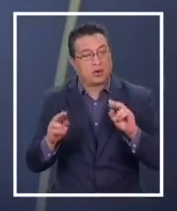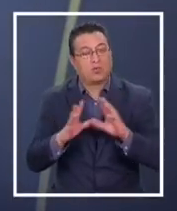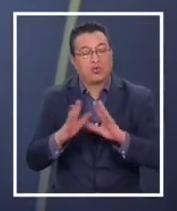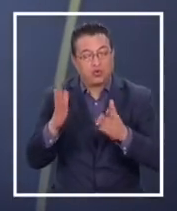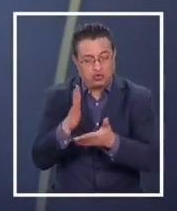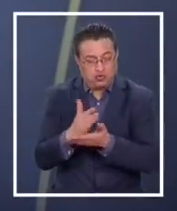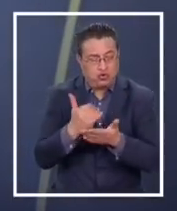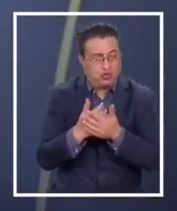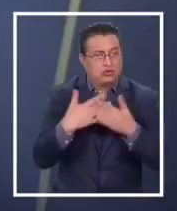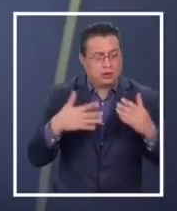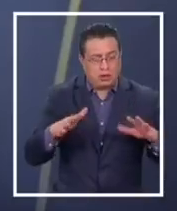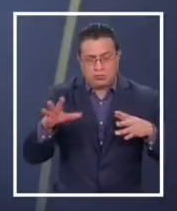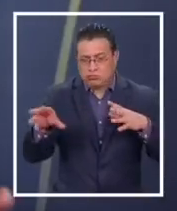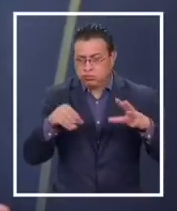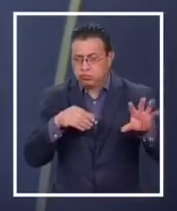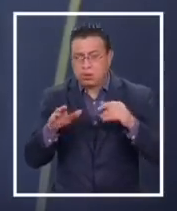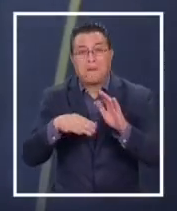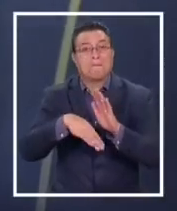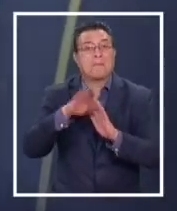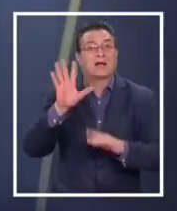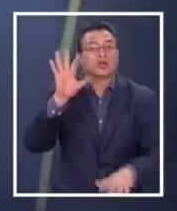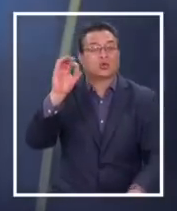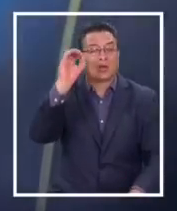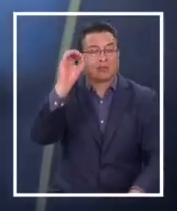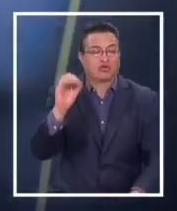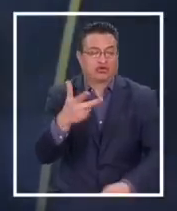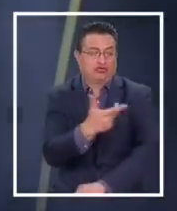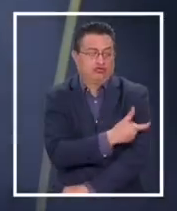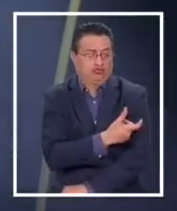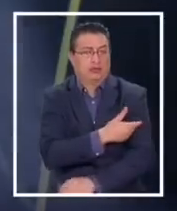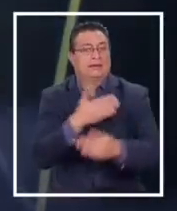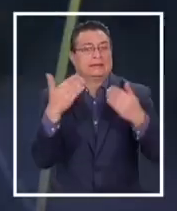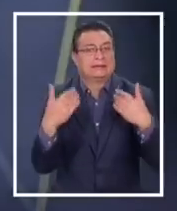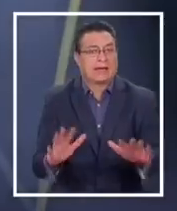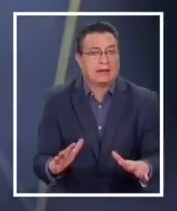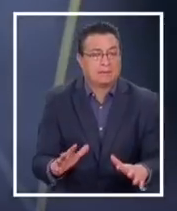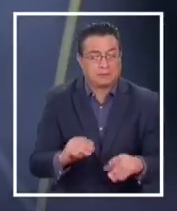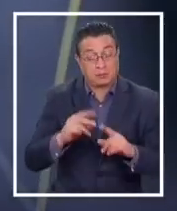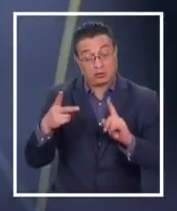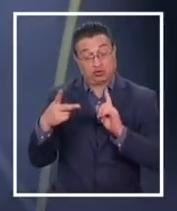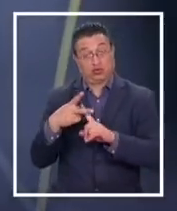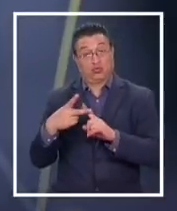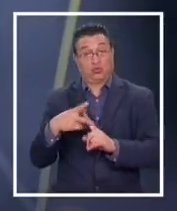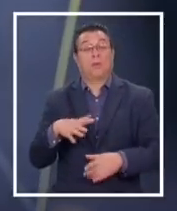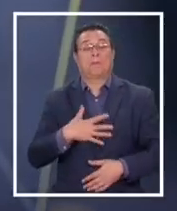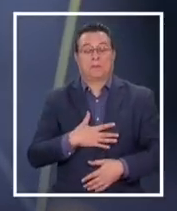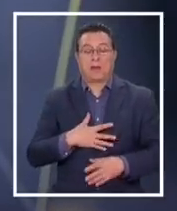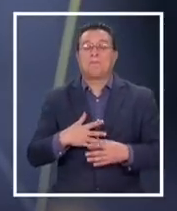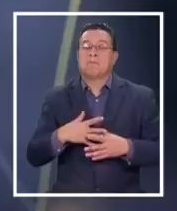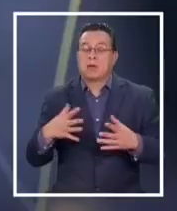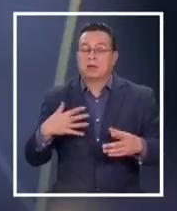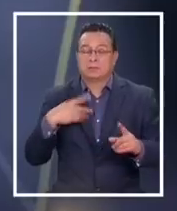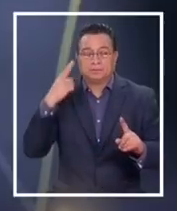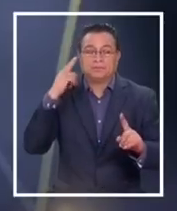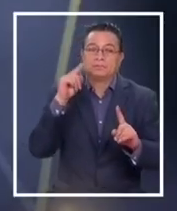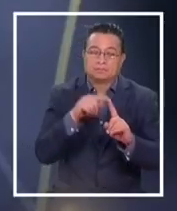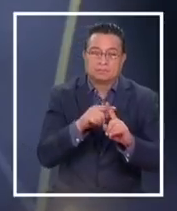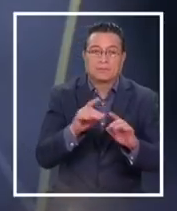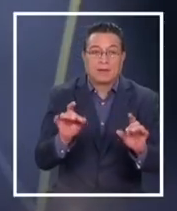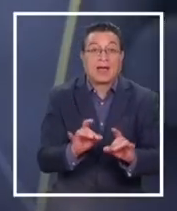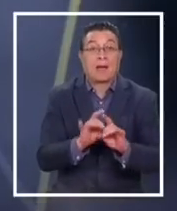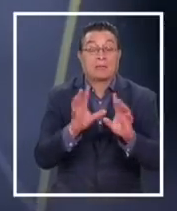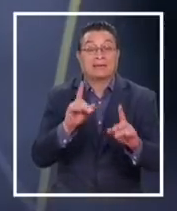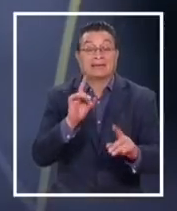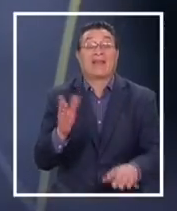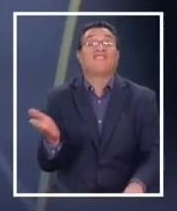muchas medidas, está más del 50% de la población vacunada. Segundo, me gustaría mucho, ¿verdad?, que los electores, especialmente de Vamos